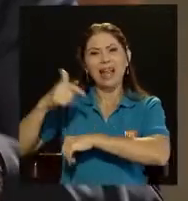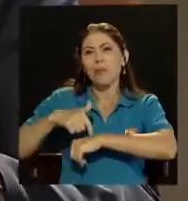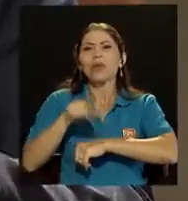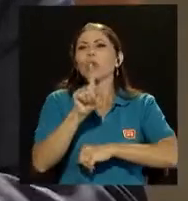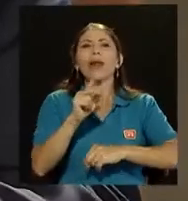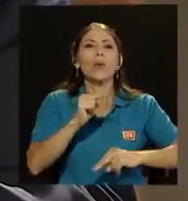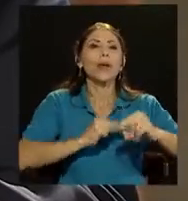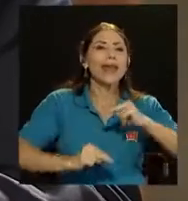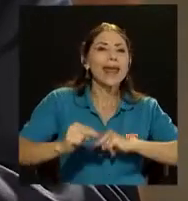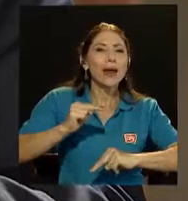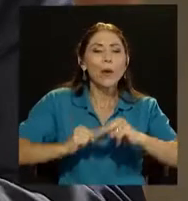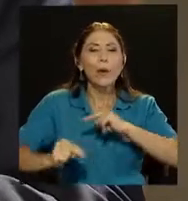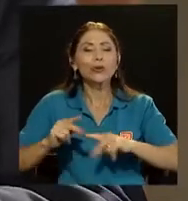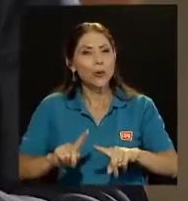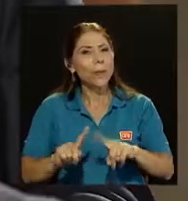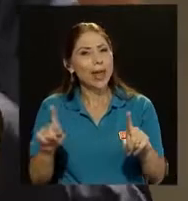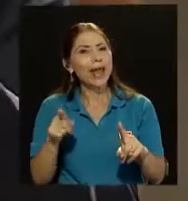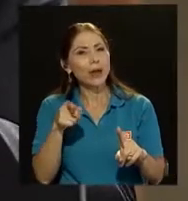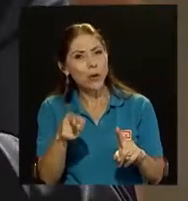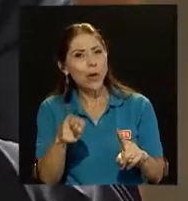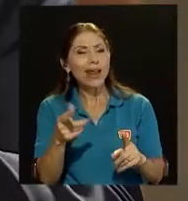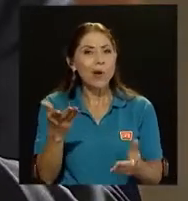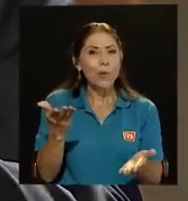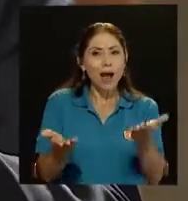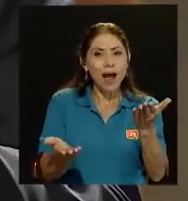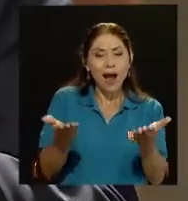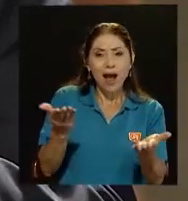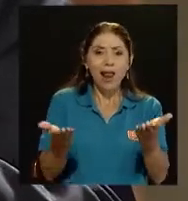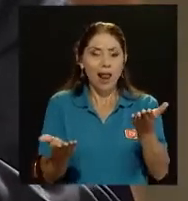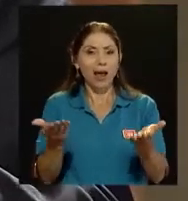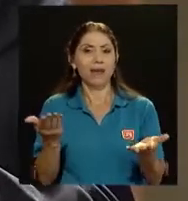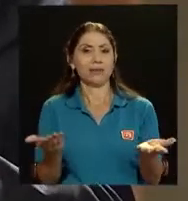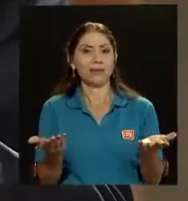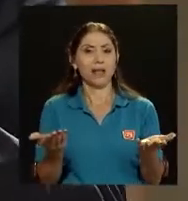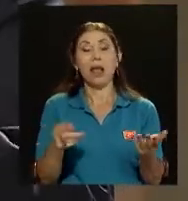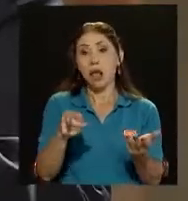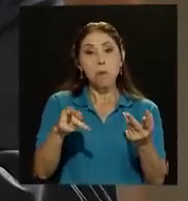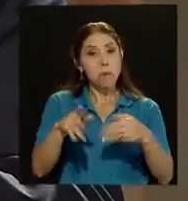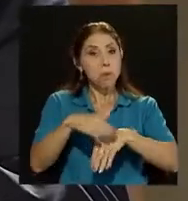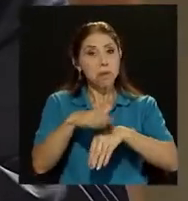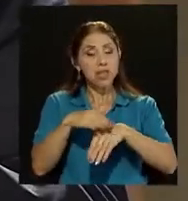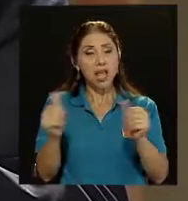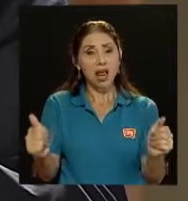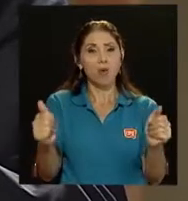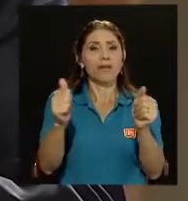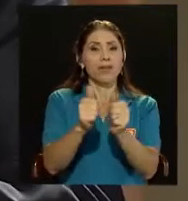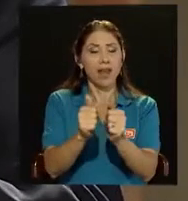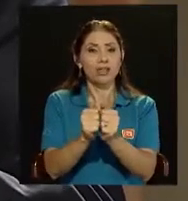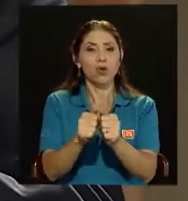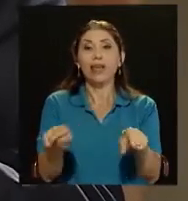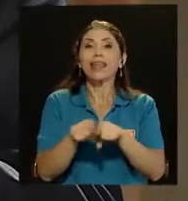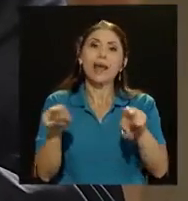un balance que se encontraba en permitía la unificación y también pedía que países